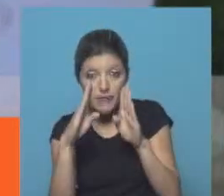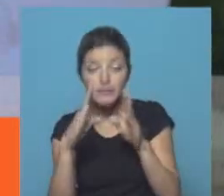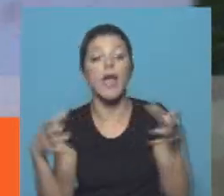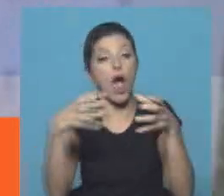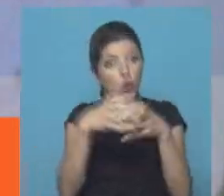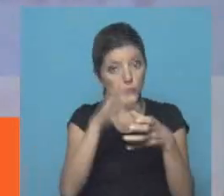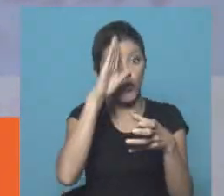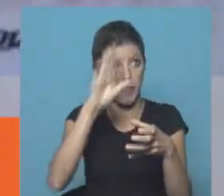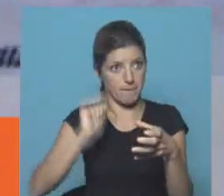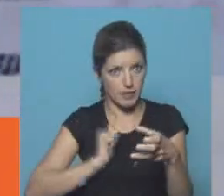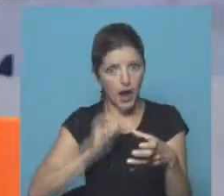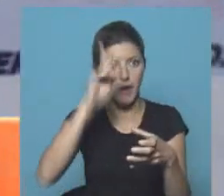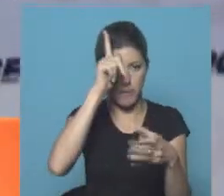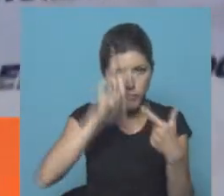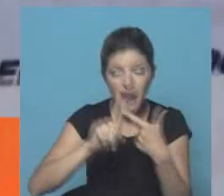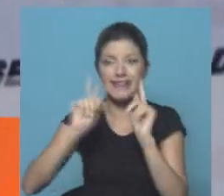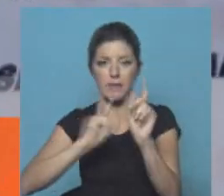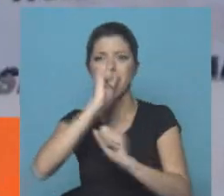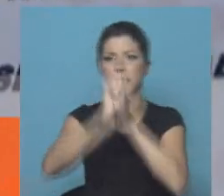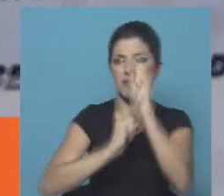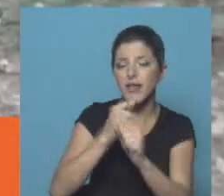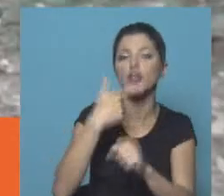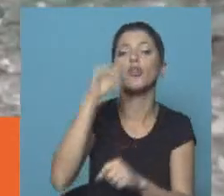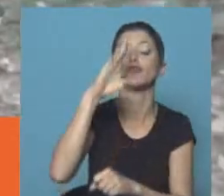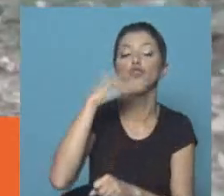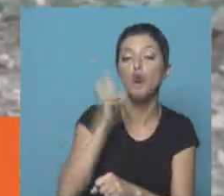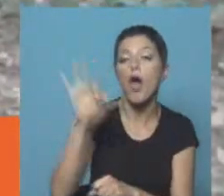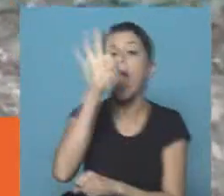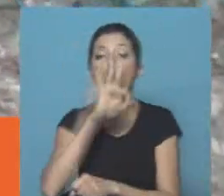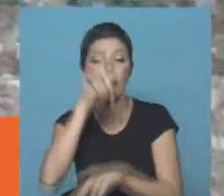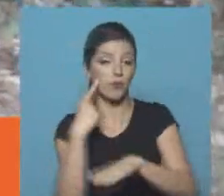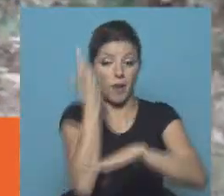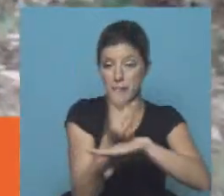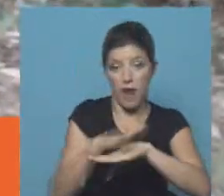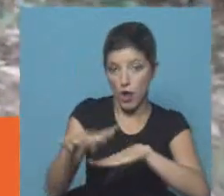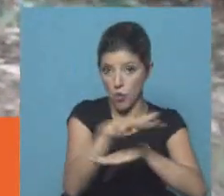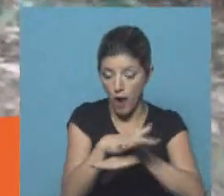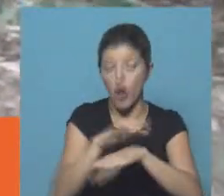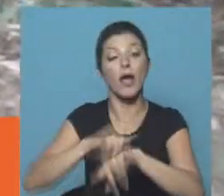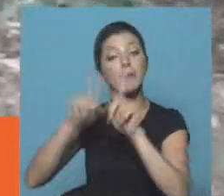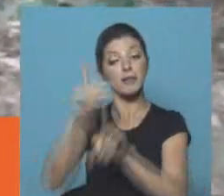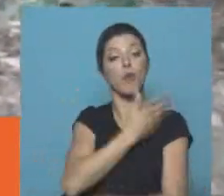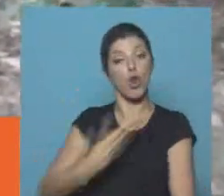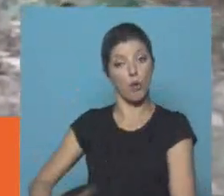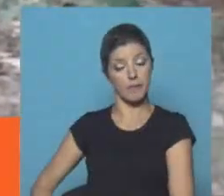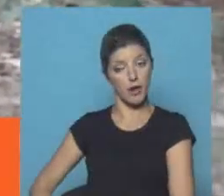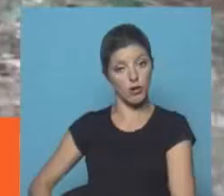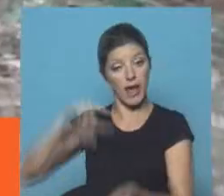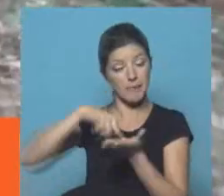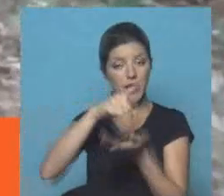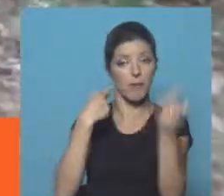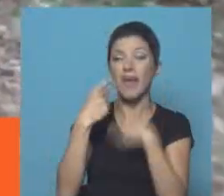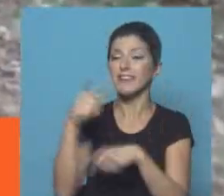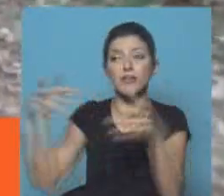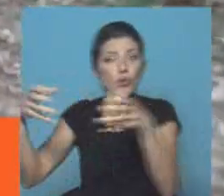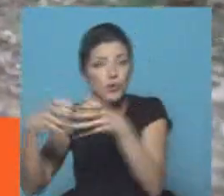de las Fuerzas Armadas como a empresarios ojeros y terratenientes, aunque el gobierno de Asunción los considera una organización criminal que incluye